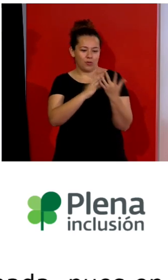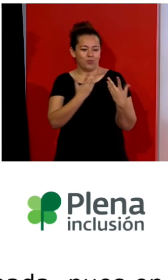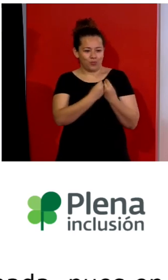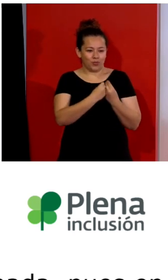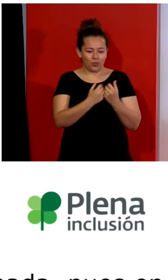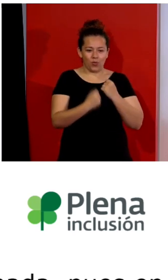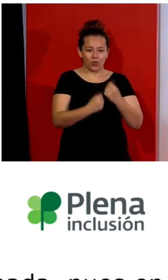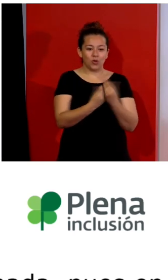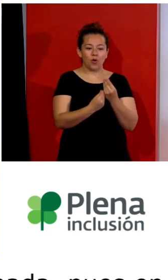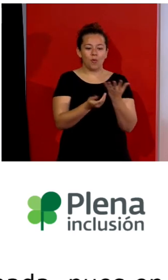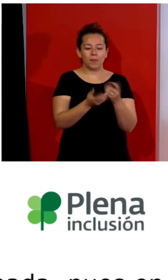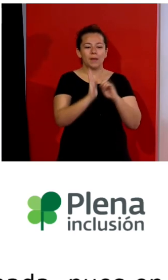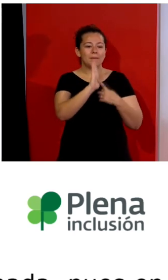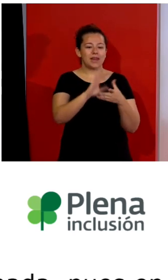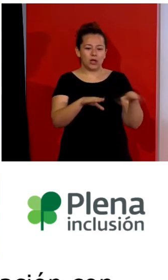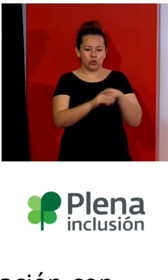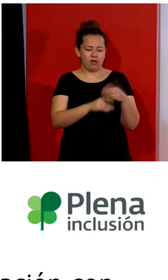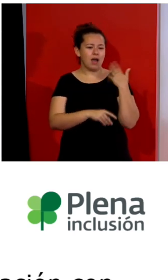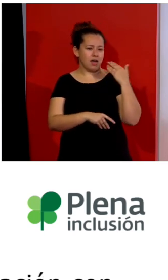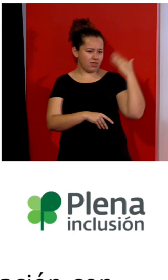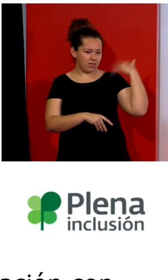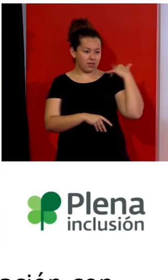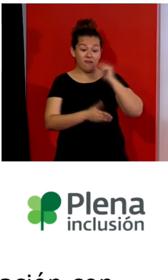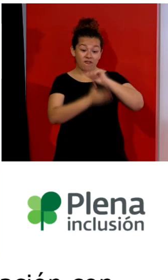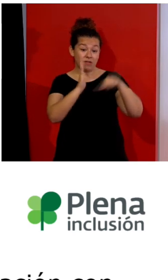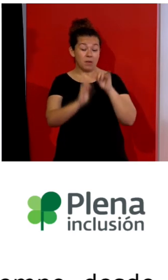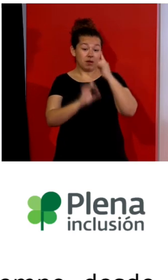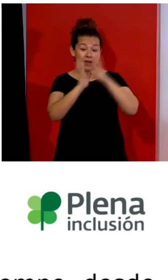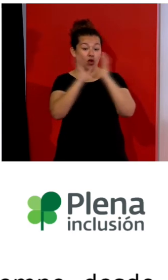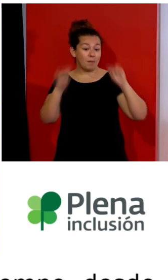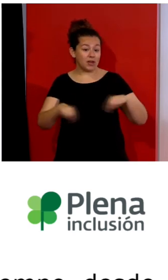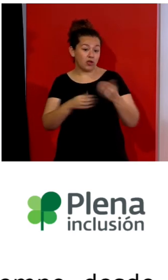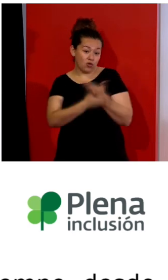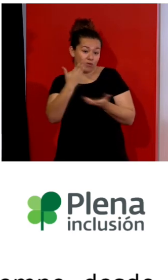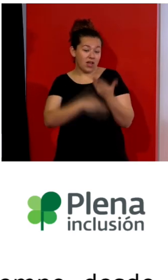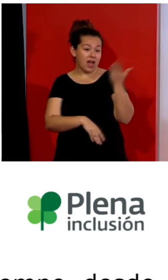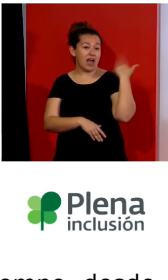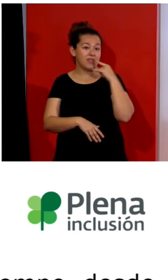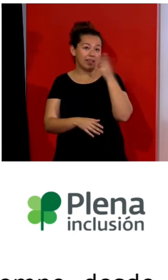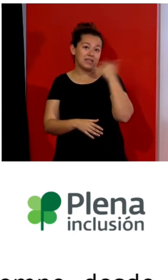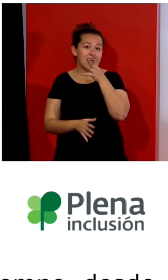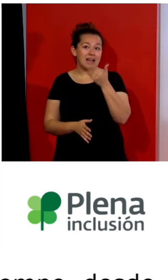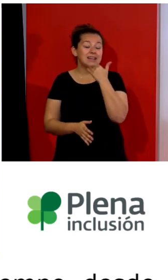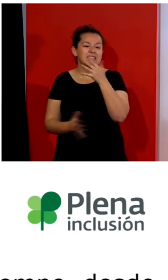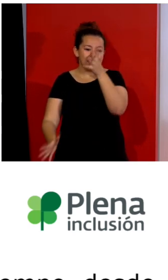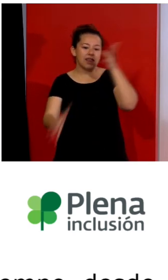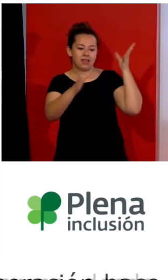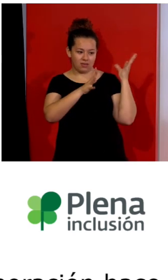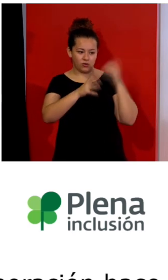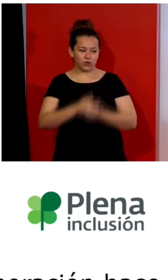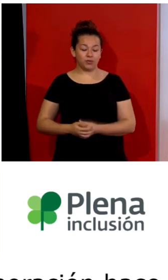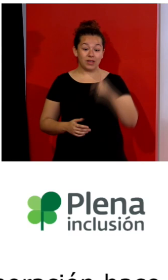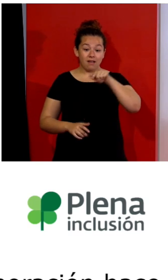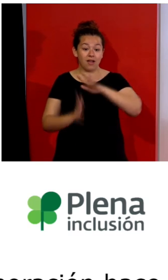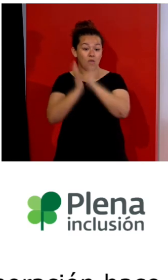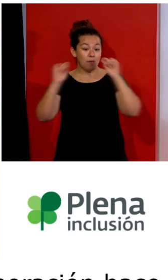Inclusión. Desde hace mucho tiempo ya, desde la firma del primer convenio de colaboración hace casi una década. Este convenio se